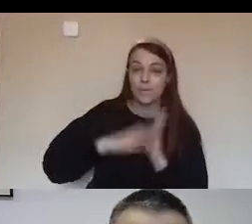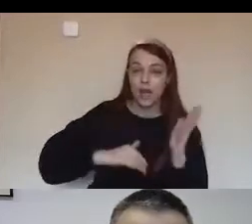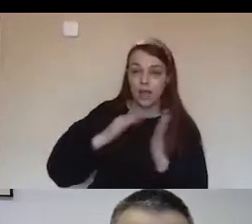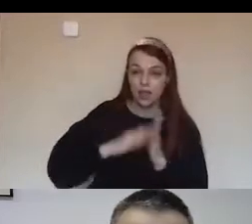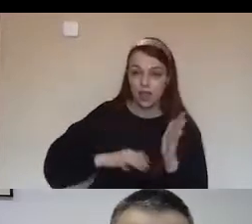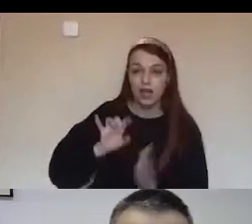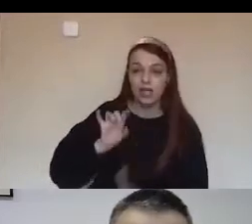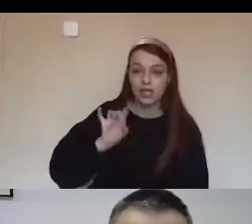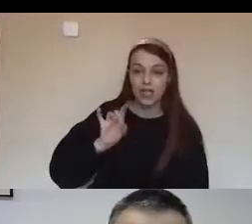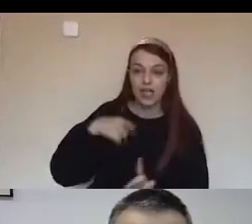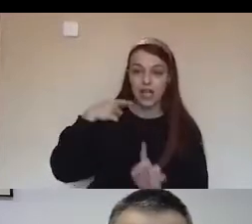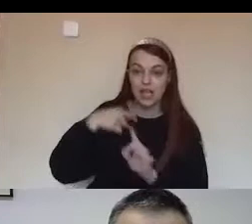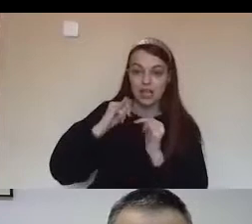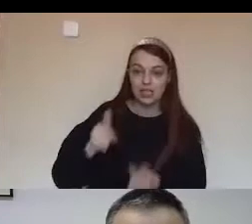destinos.